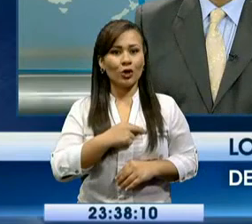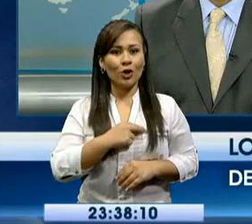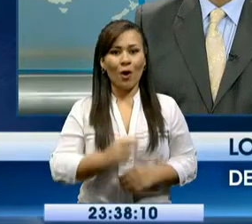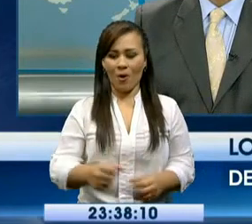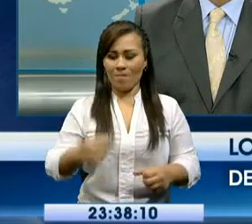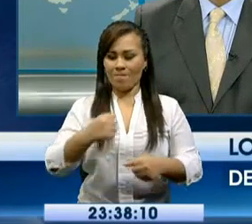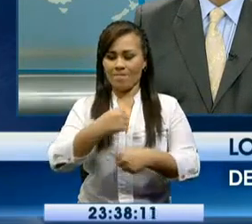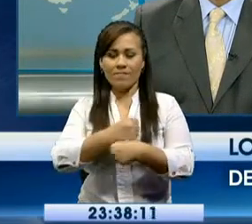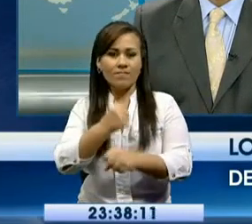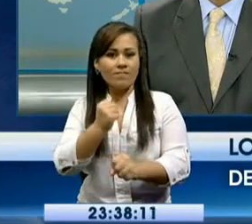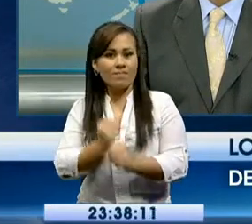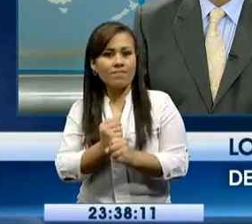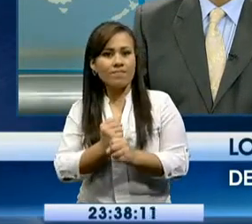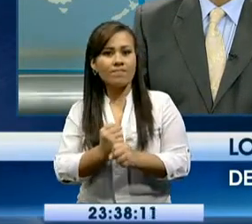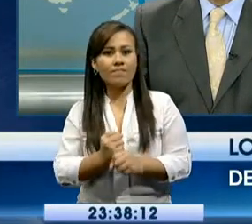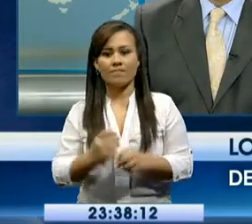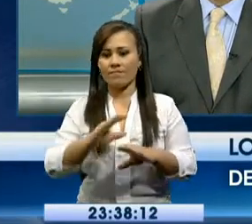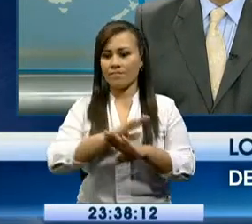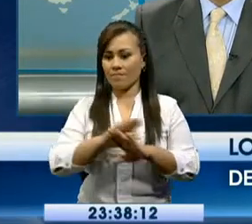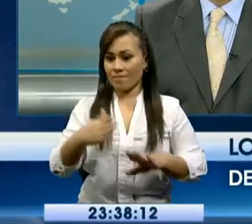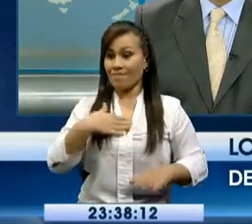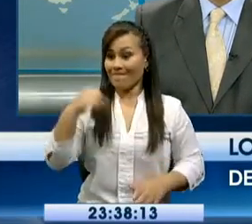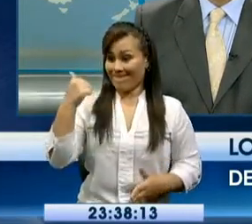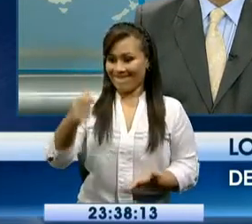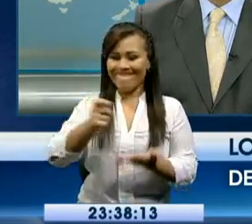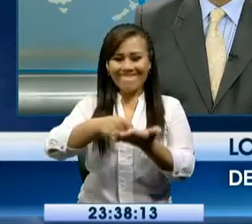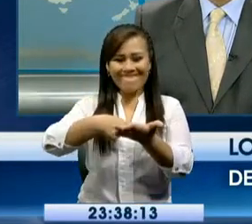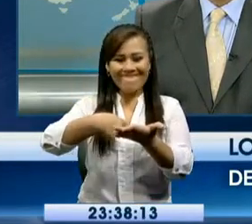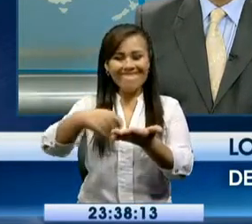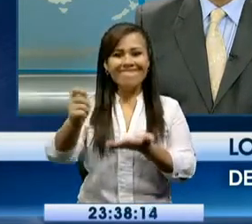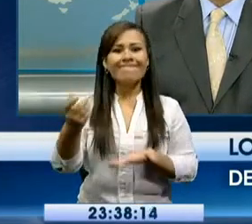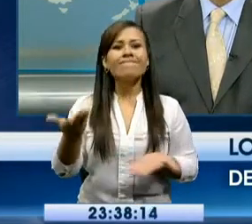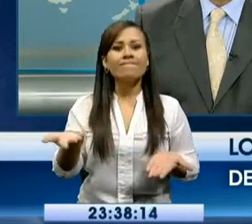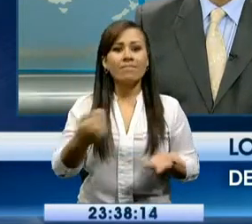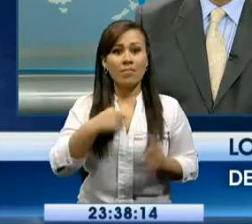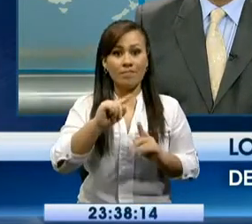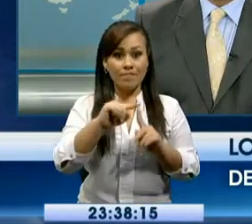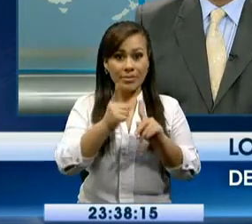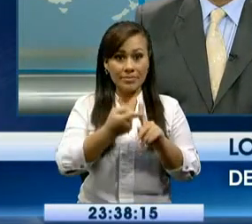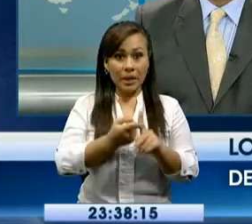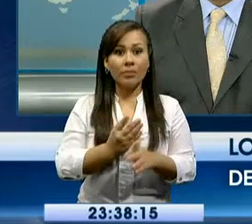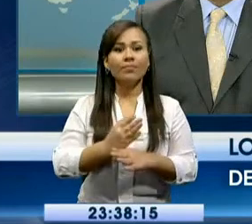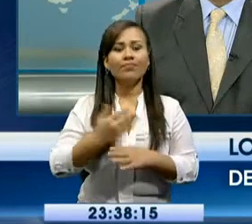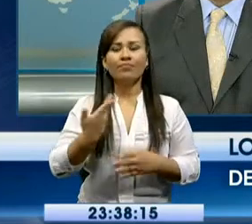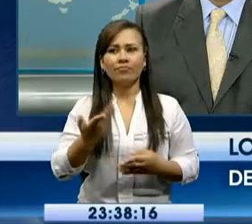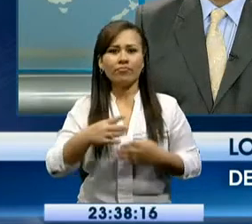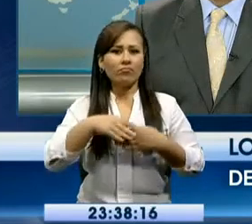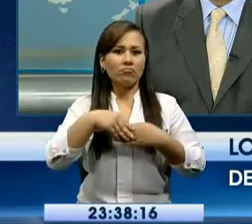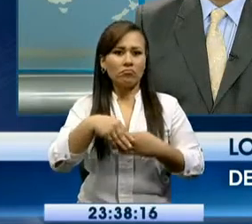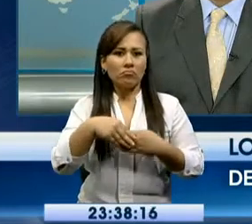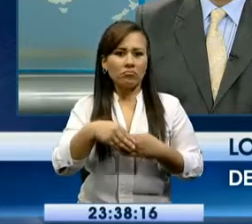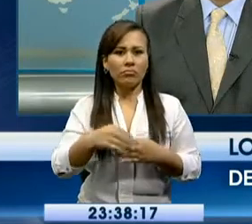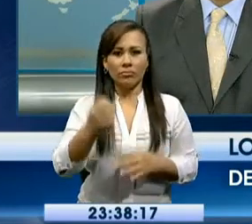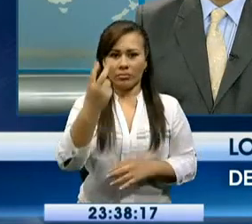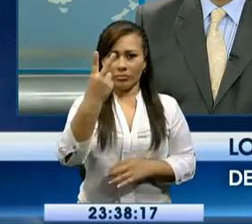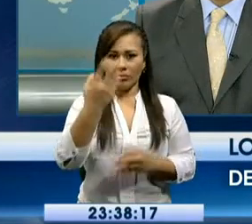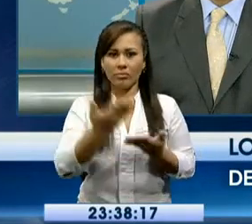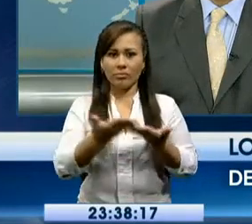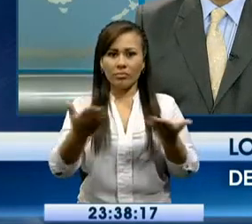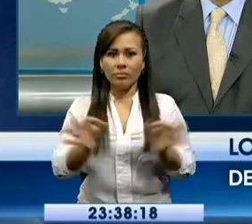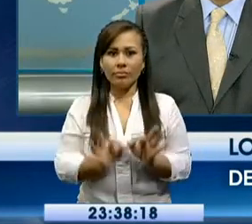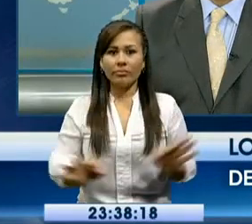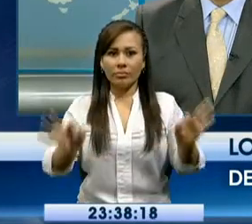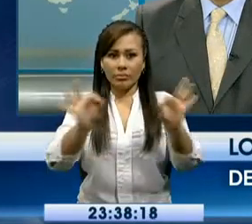Entonces, hablábamos de tres etapas. La primera etapa era una etapa preventiva. En la etapa preventiva hablamos de dos cosas fundamentales.